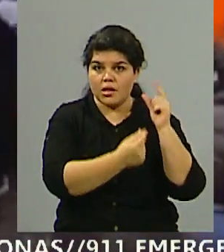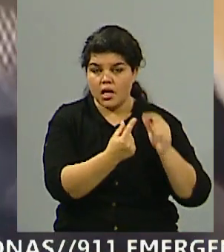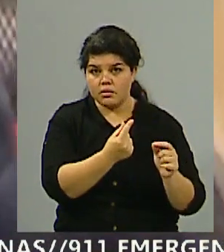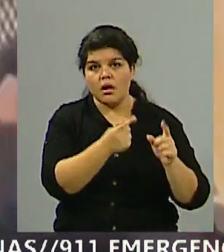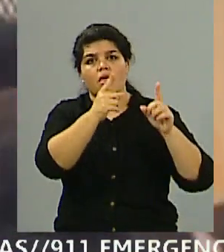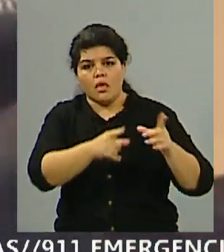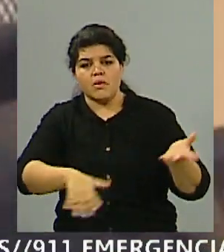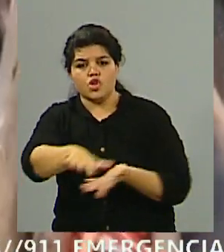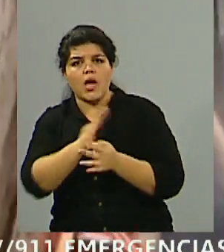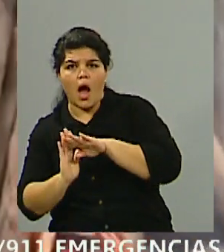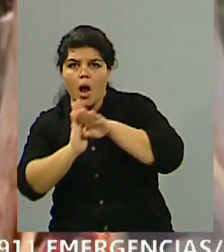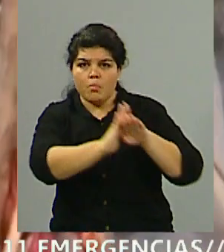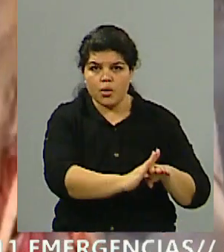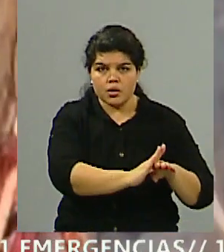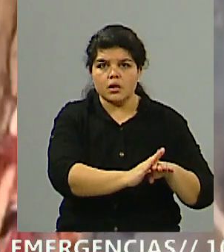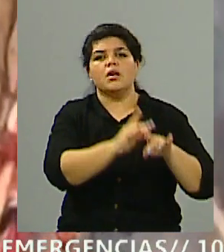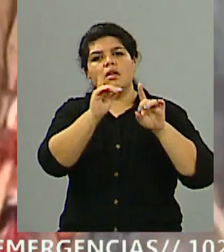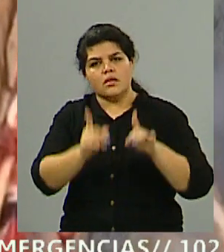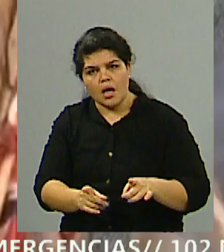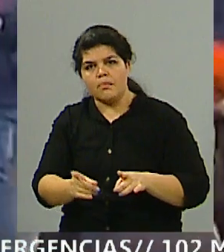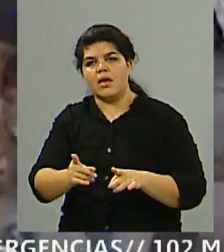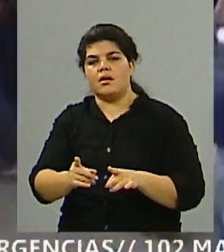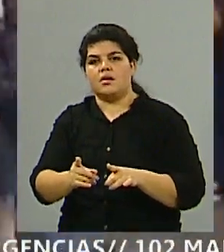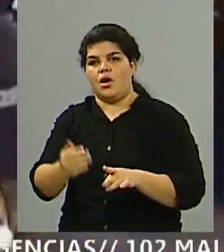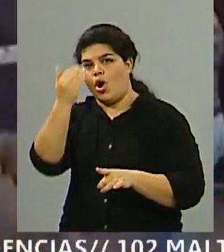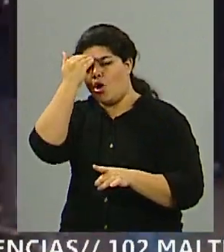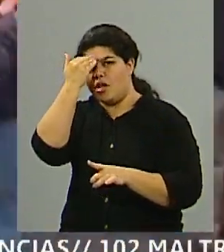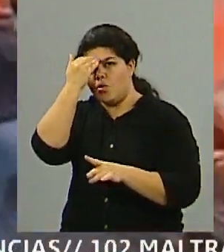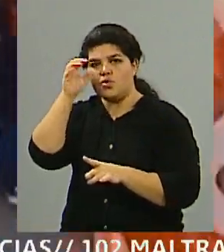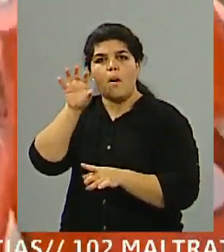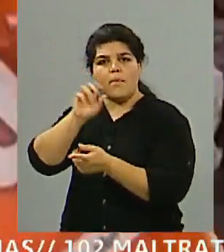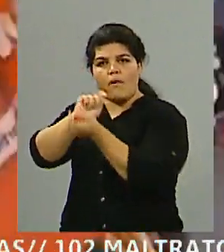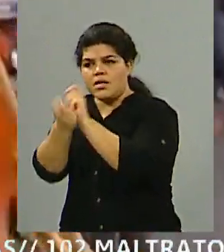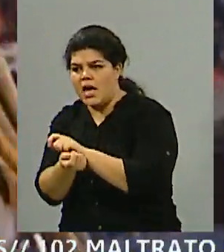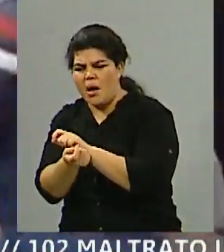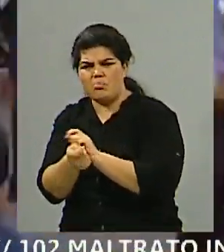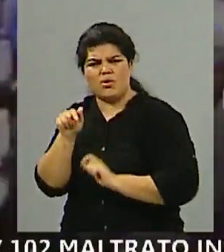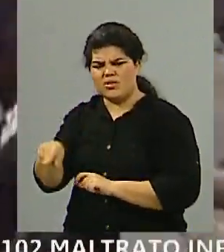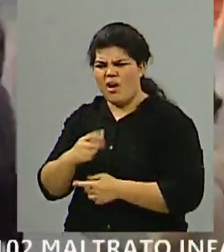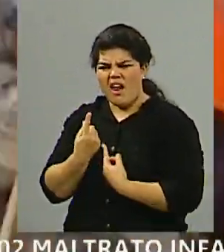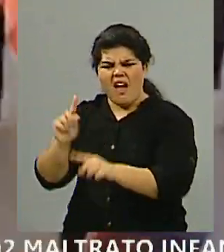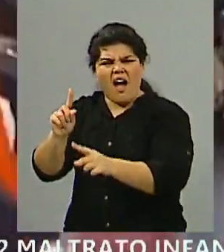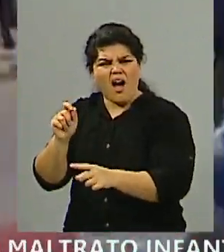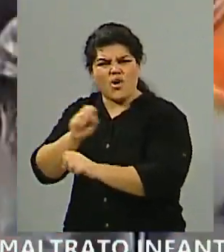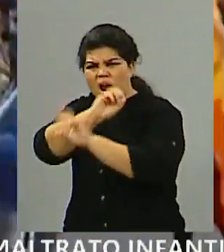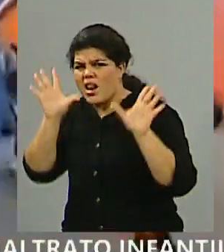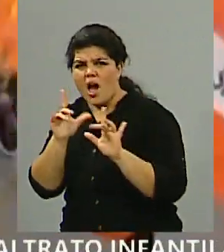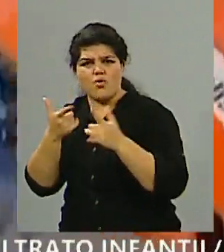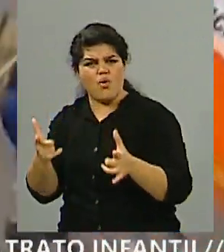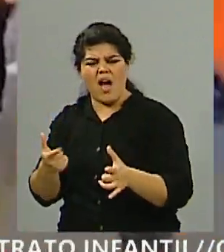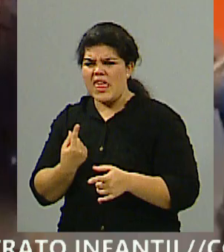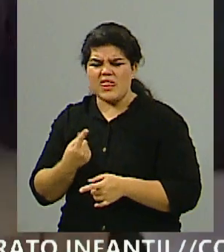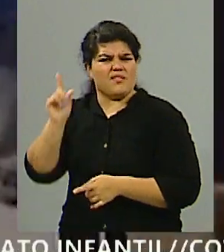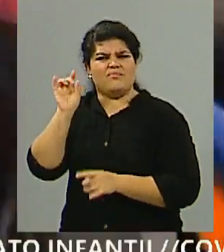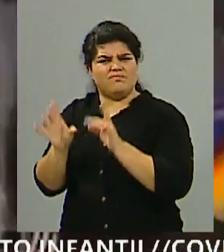y al paralelo se da este proceso de reforma muy cuestionado. Lo que sucedió ahora último no